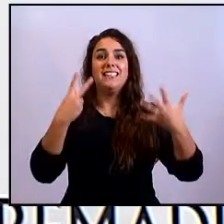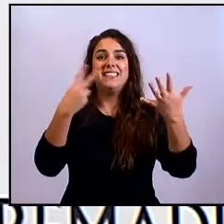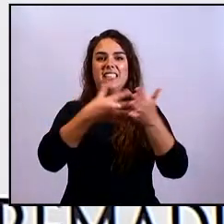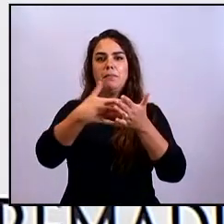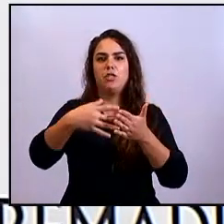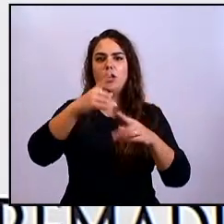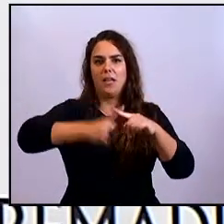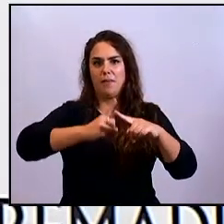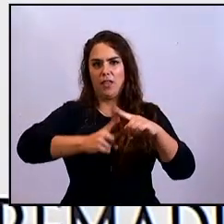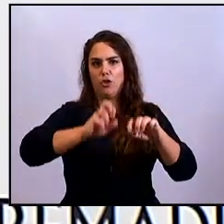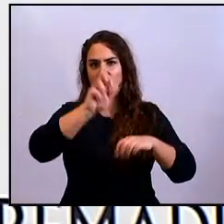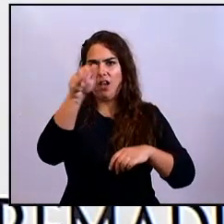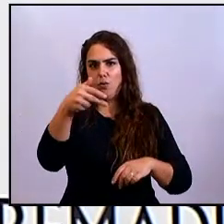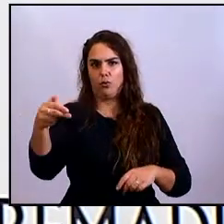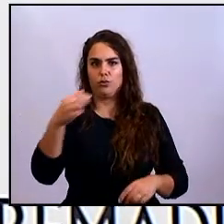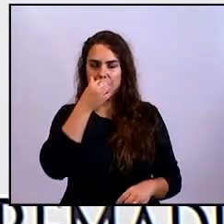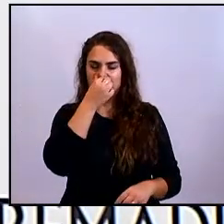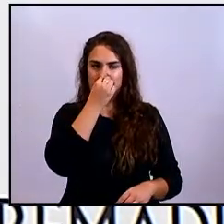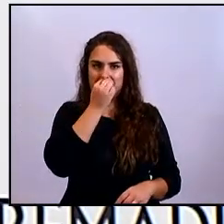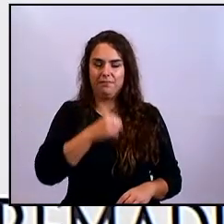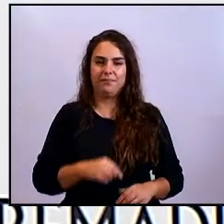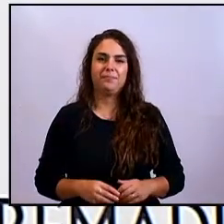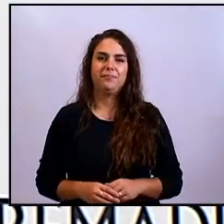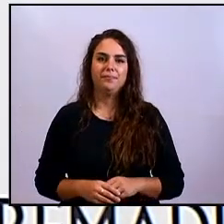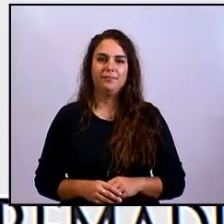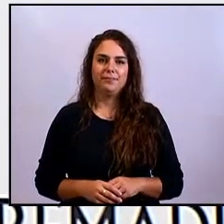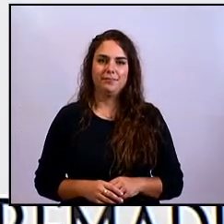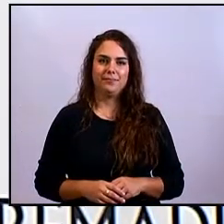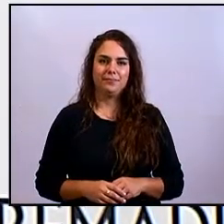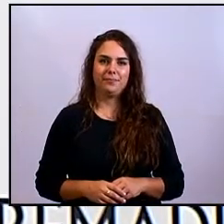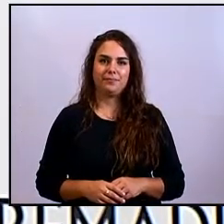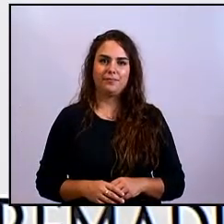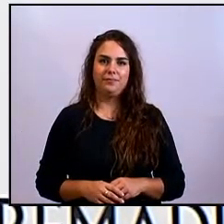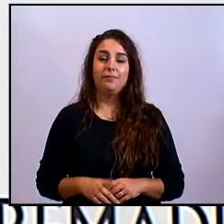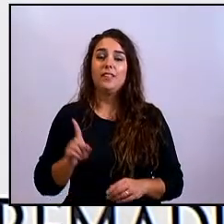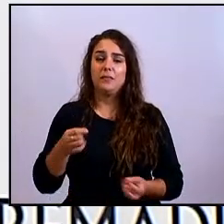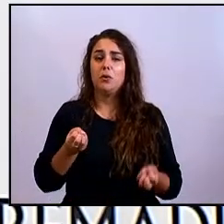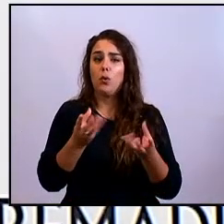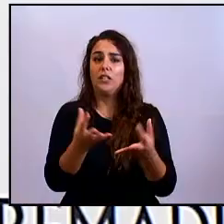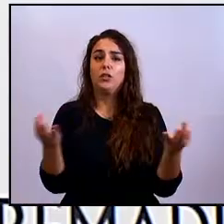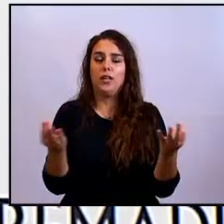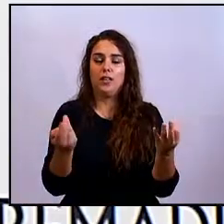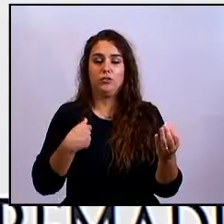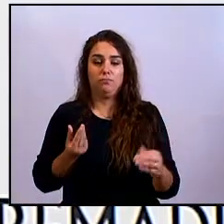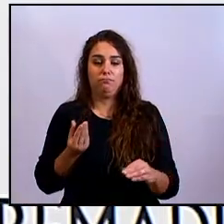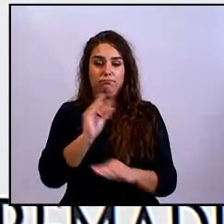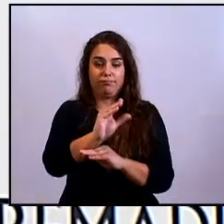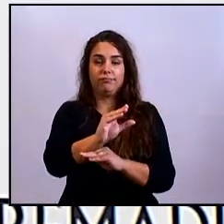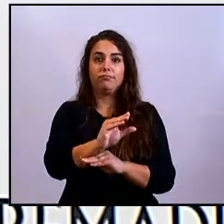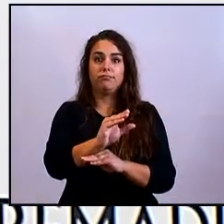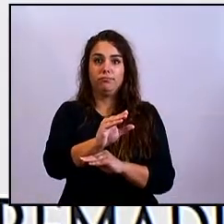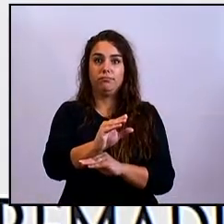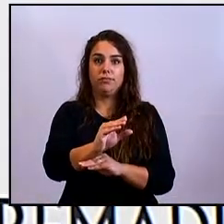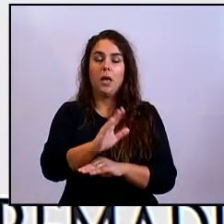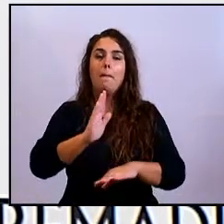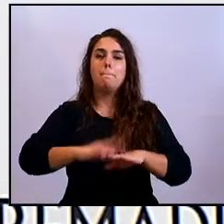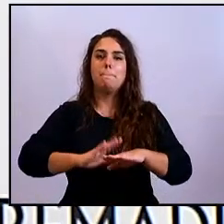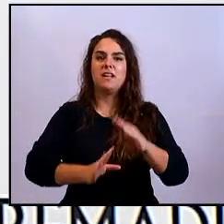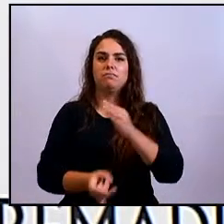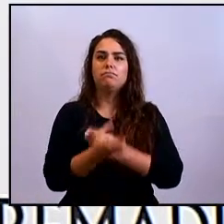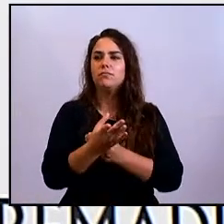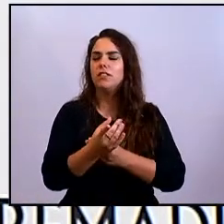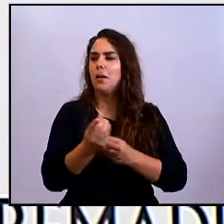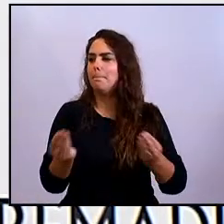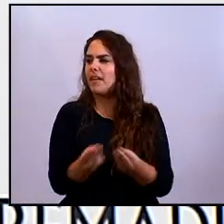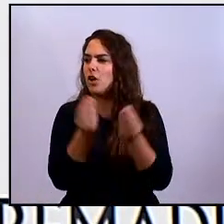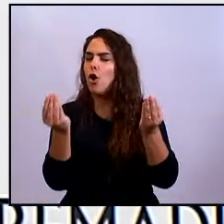millones de euros. Junto a ello, les avanzo que vamos a invertir más en la construcción, en la